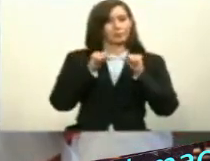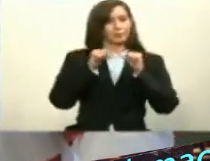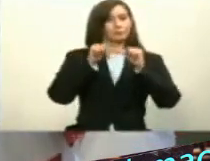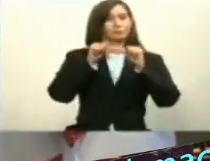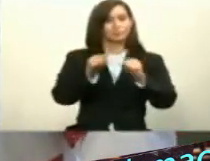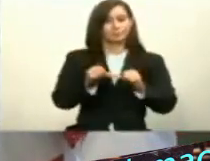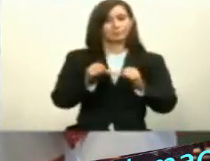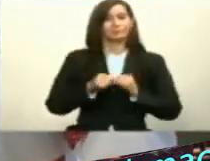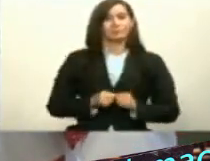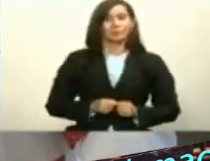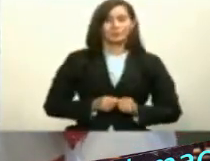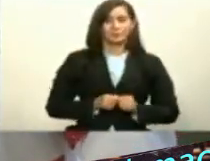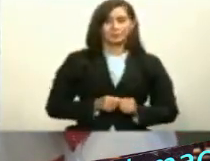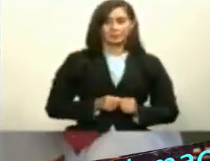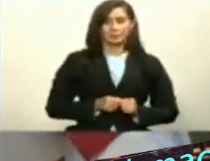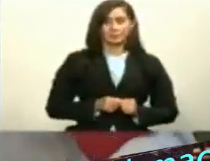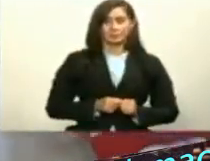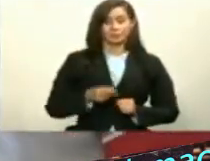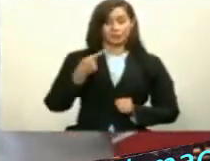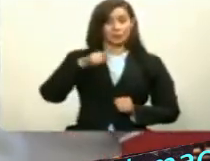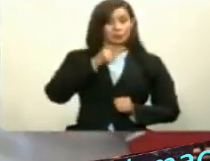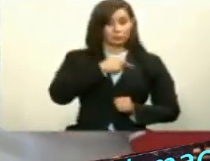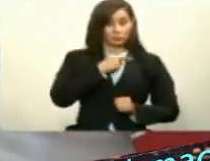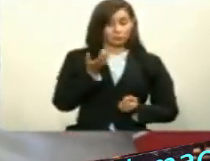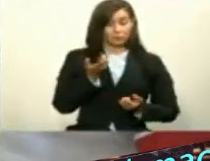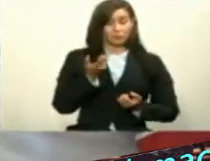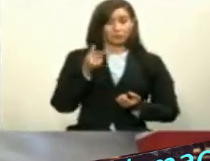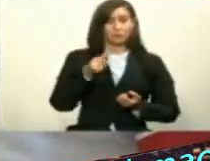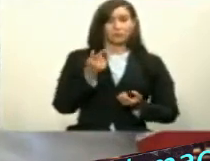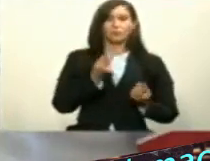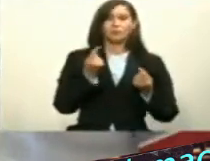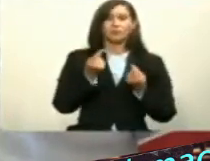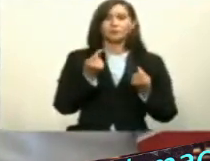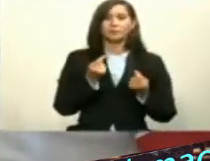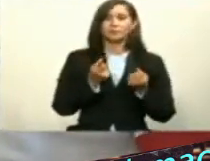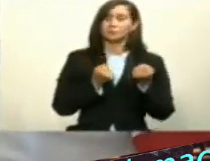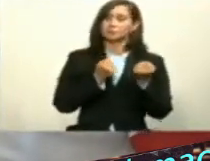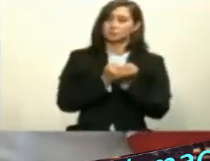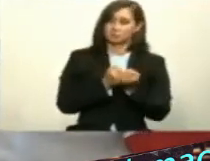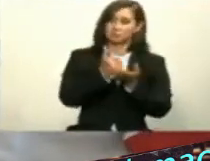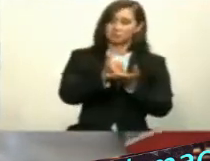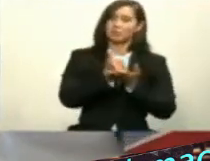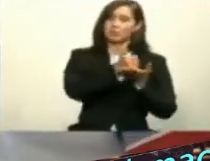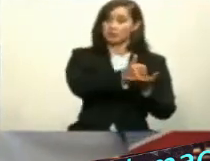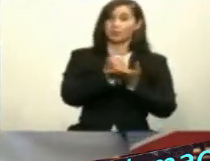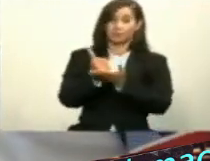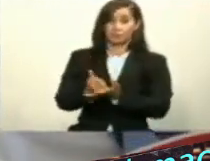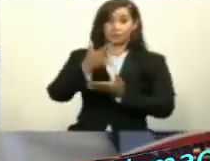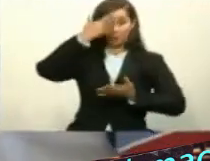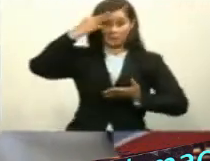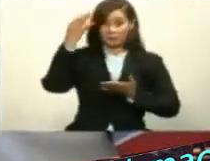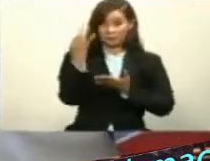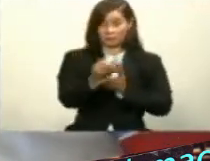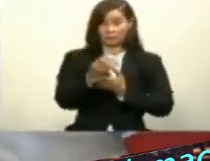no pereciera. Y nosotros, Viterio, lo que hicimos fue hacer lo que teníamos que hacer, apoyar la decisión,